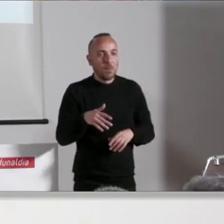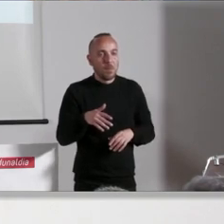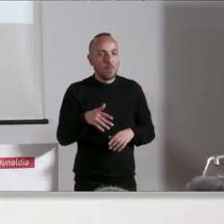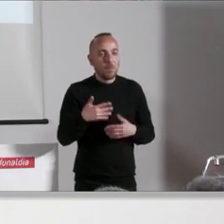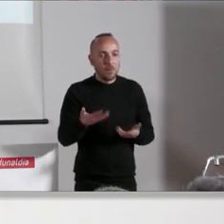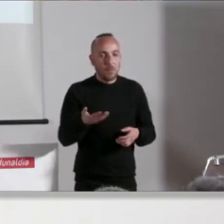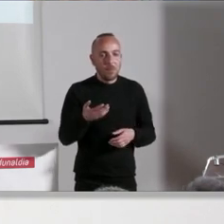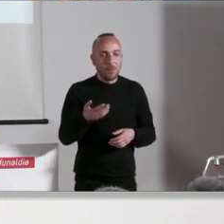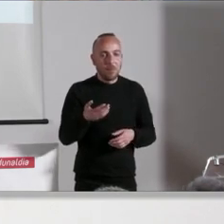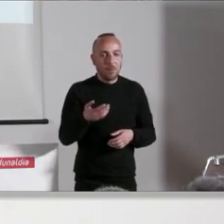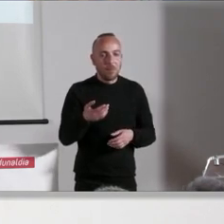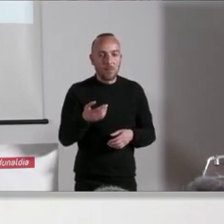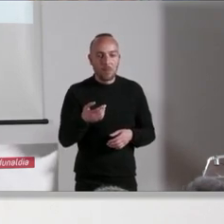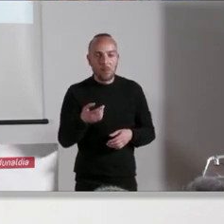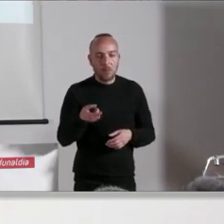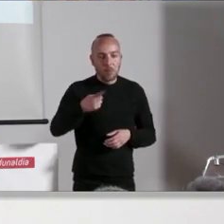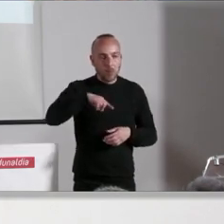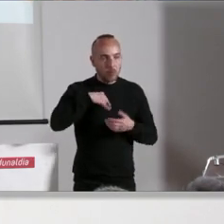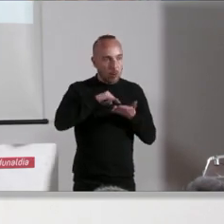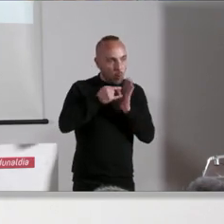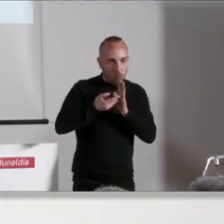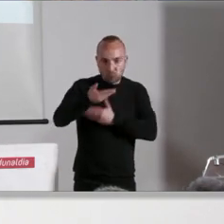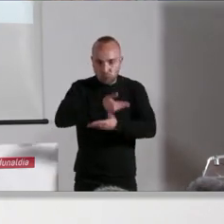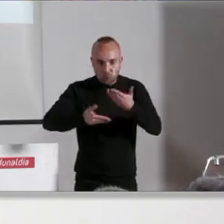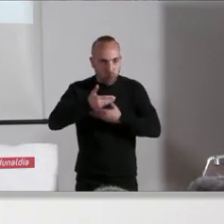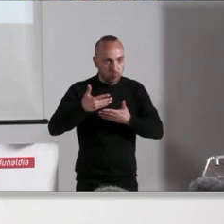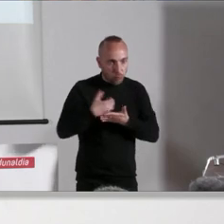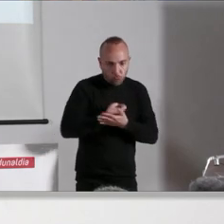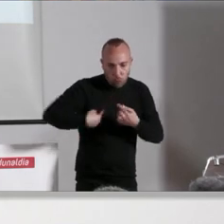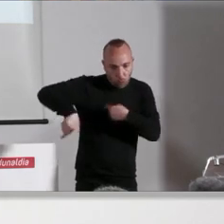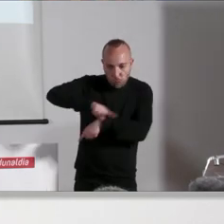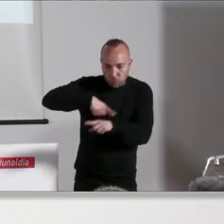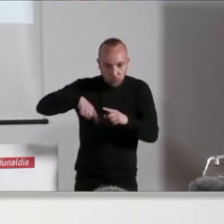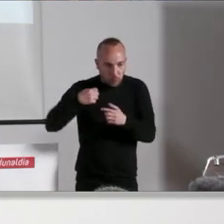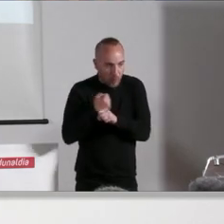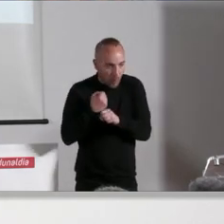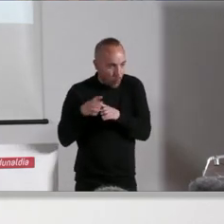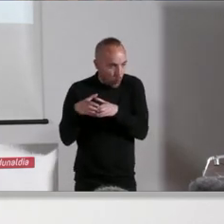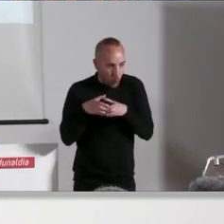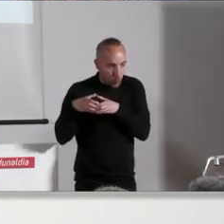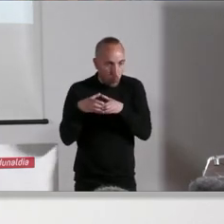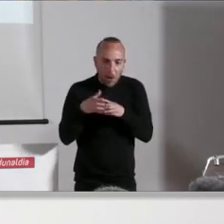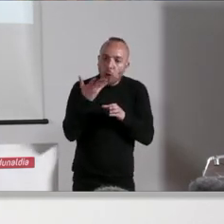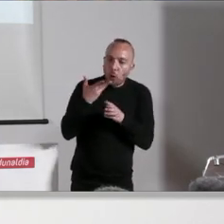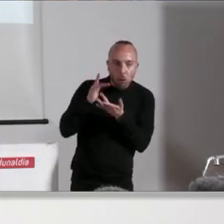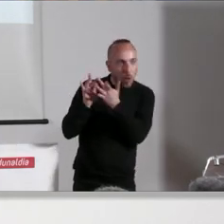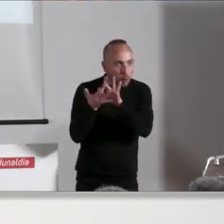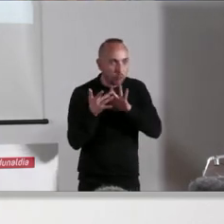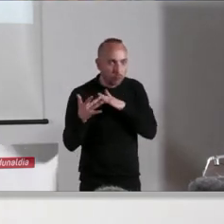Y bueno, pues para ello, ahora mismo estamos conociéndonos un poquito entre todos, haciendo un poco trabajo de grupo para conocernos.